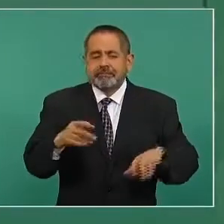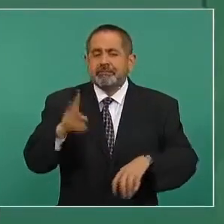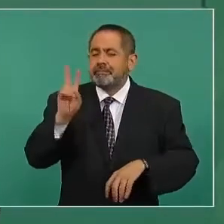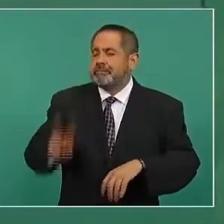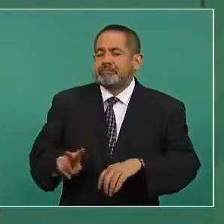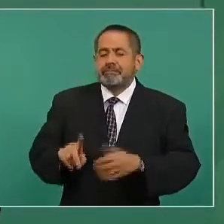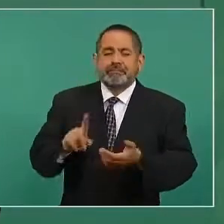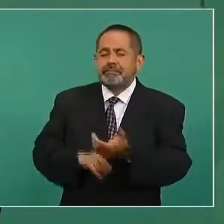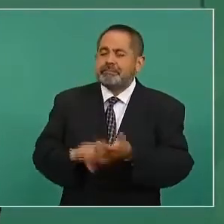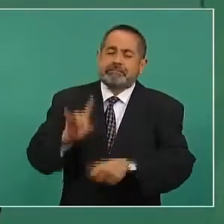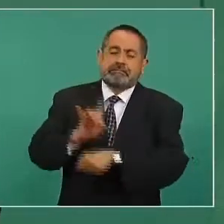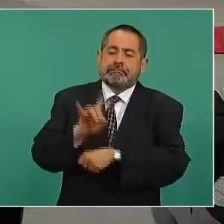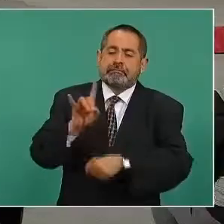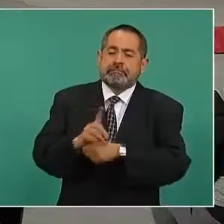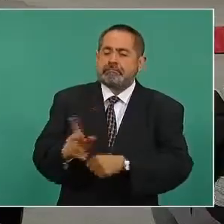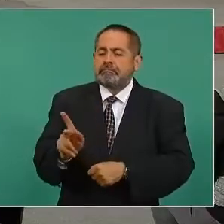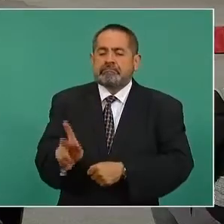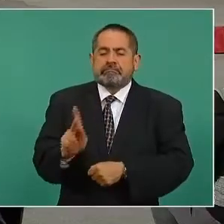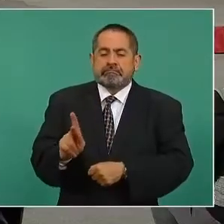pantalla,